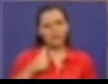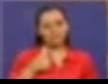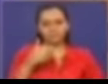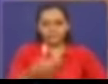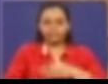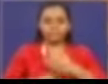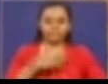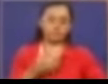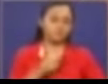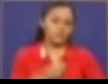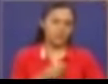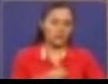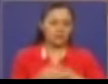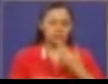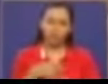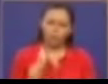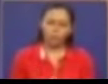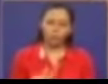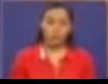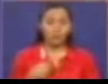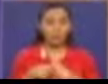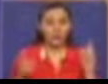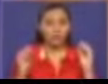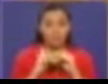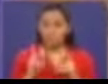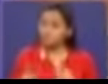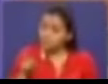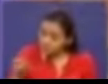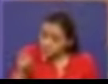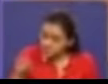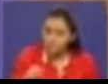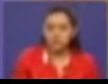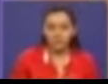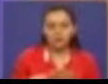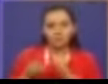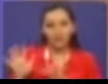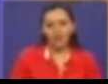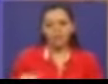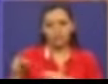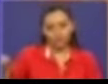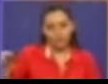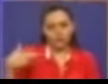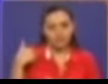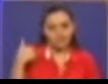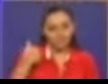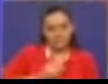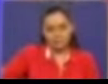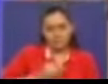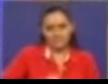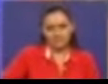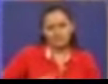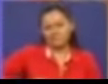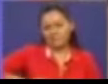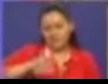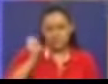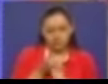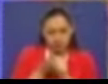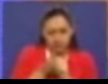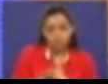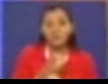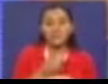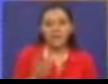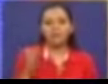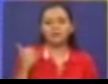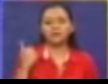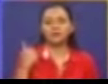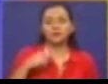trabajando extremadamente duro. Y más exactamente está trabajando el MAGAP de forma muy dura, con mucho ahínco. Y ya tenemos